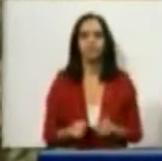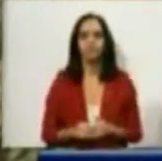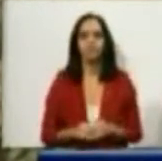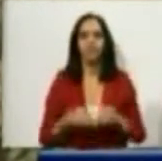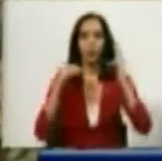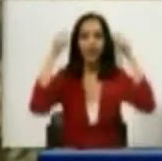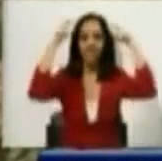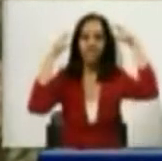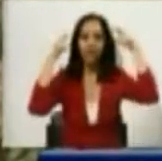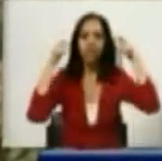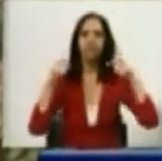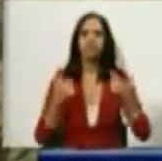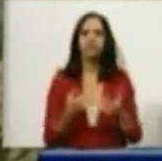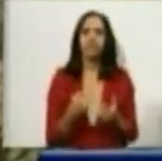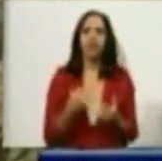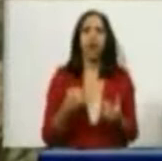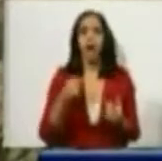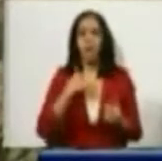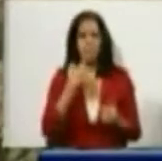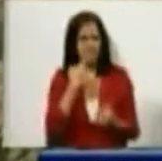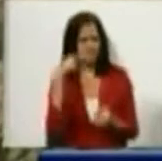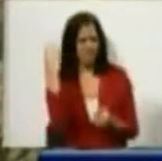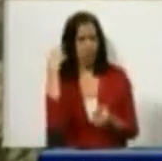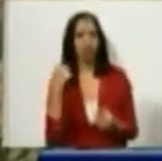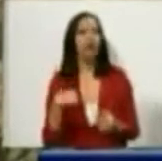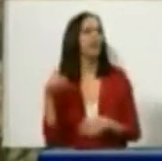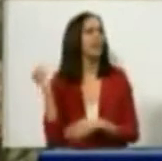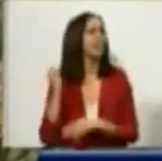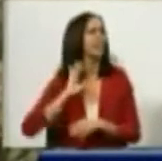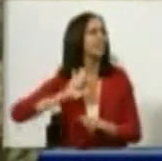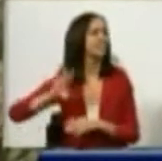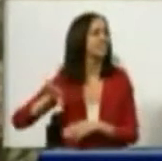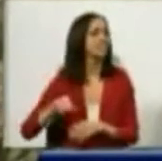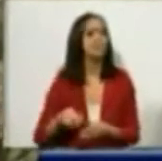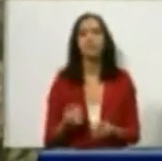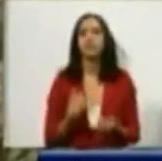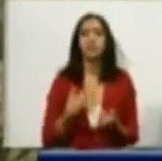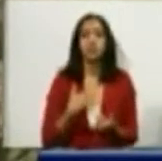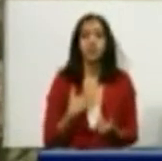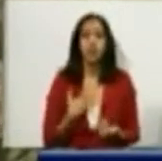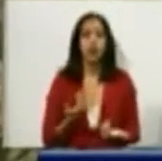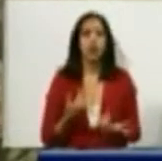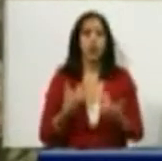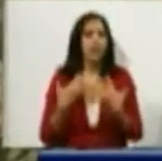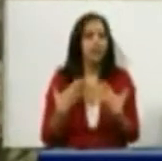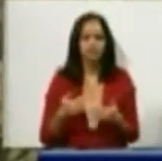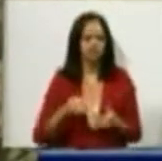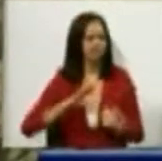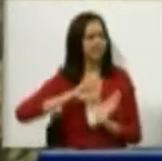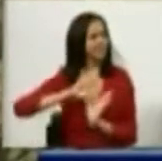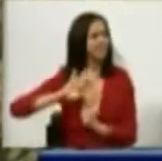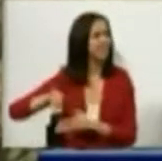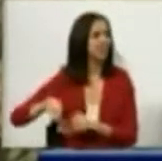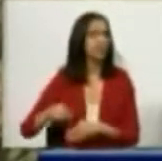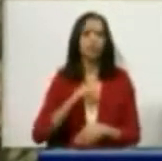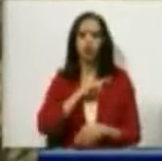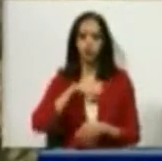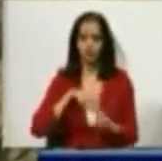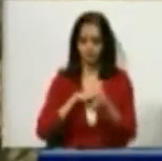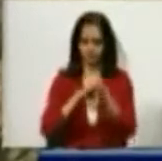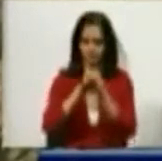iban al extremo que me dicen loco Ah yo no voy a pararle a ellos yo no voy a gastar energía en eso sigamos nosotros adelante